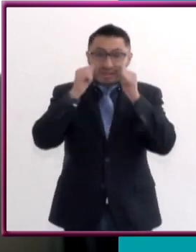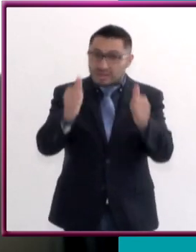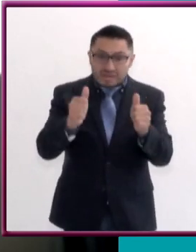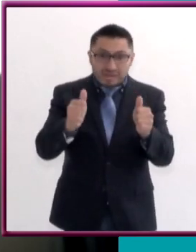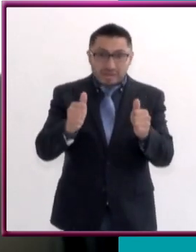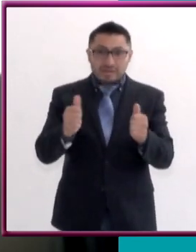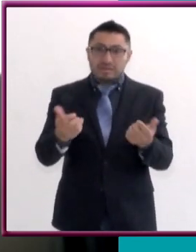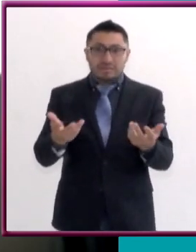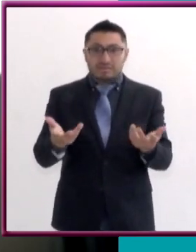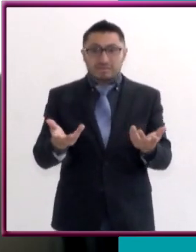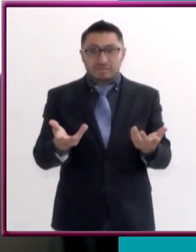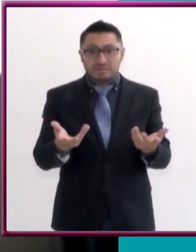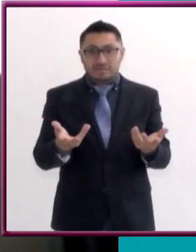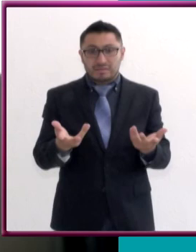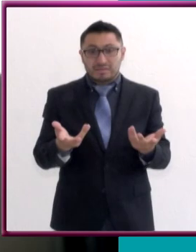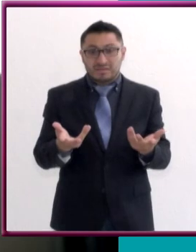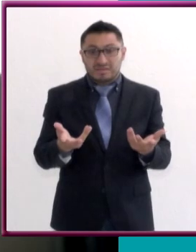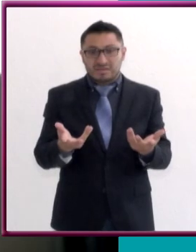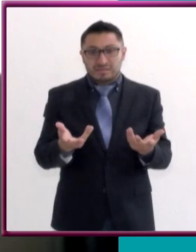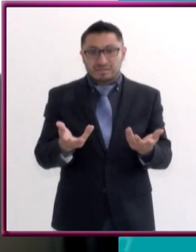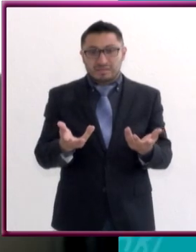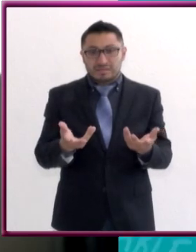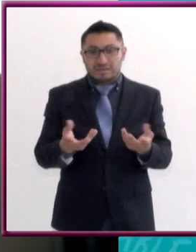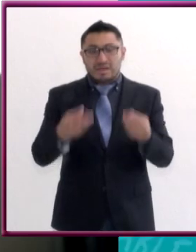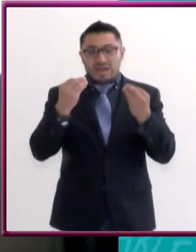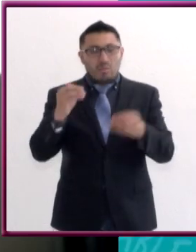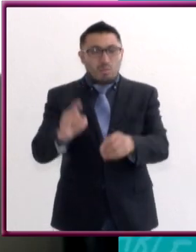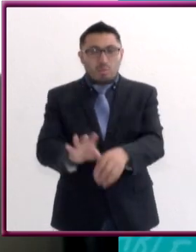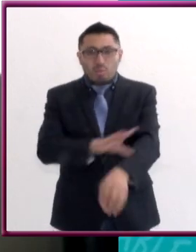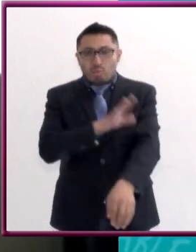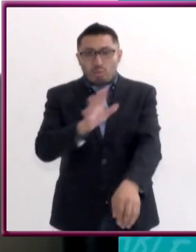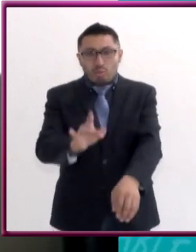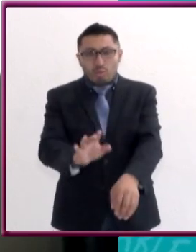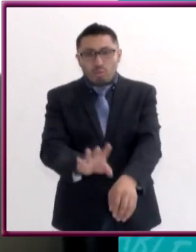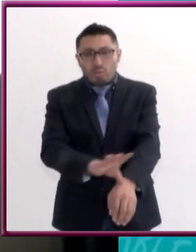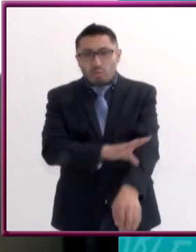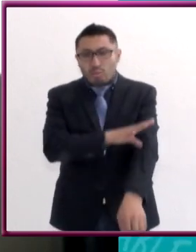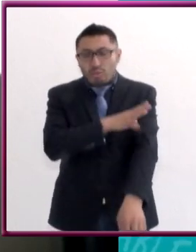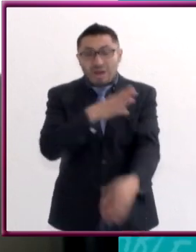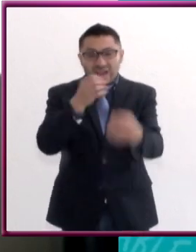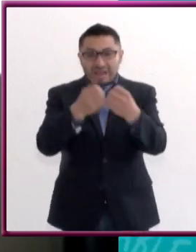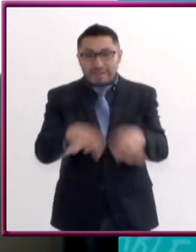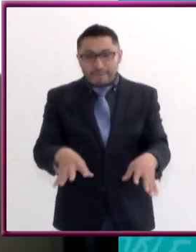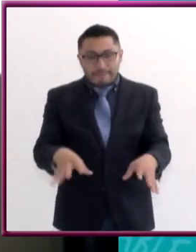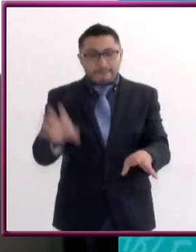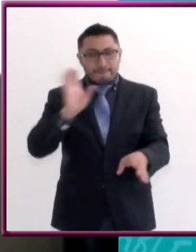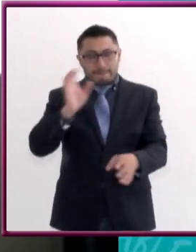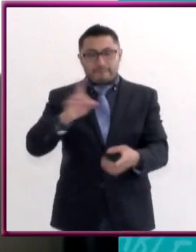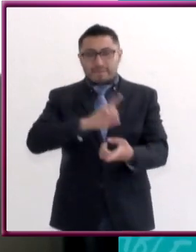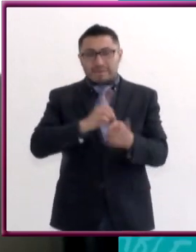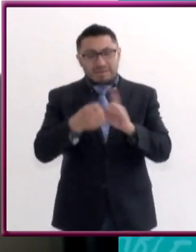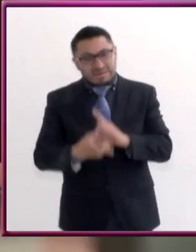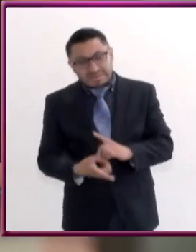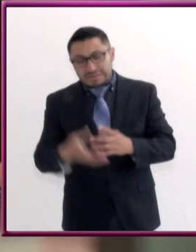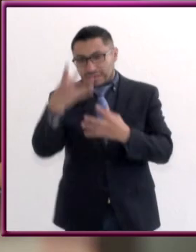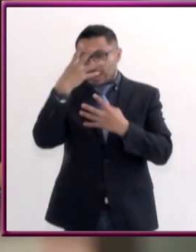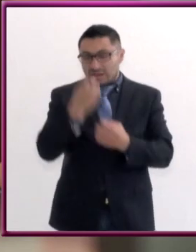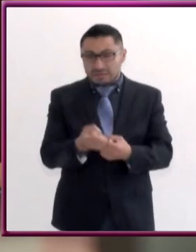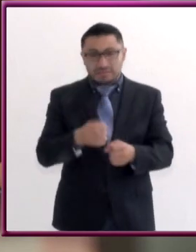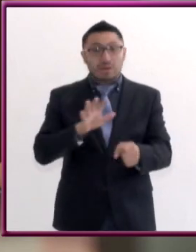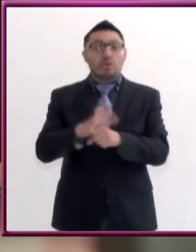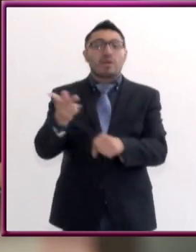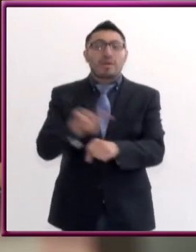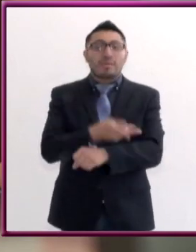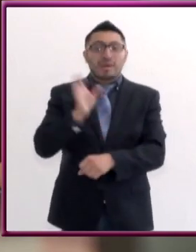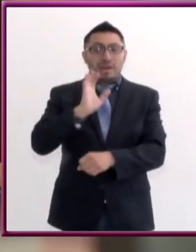cuenta y ya nos enfermamos, ya gastamos mucha energía en temas emocionales sin saberlo. ¿Y